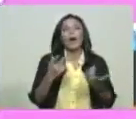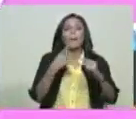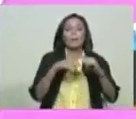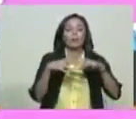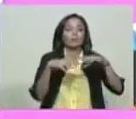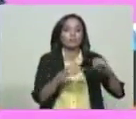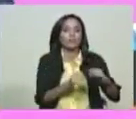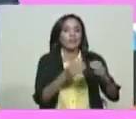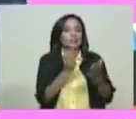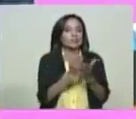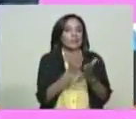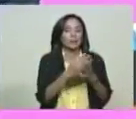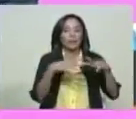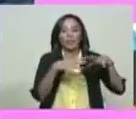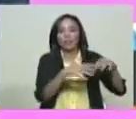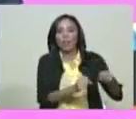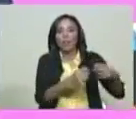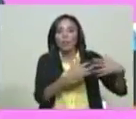imperialismo